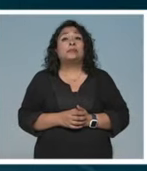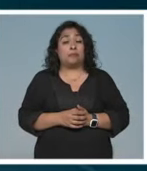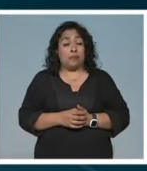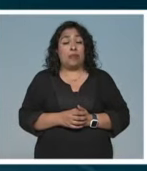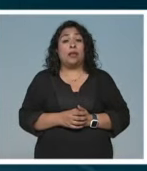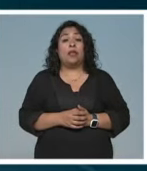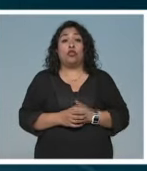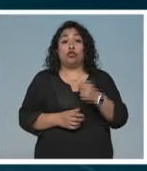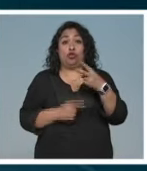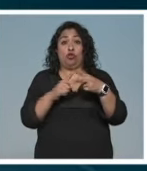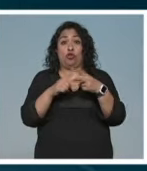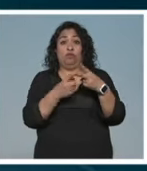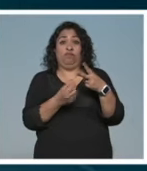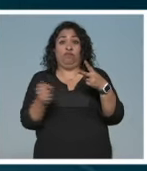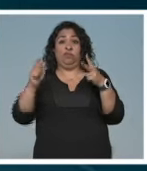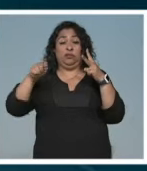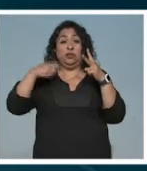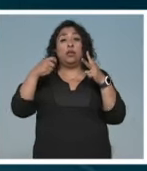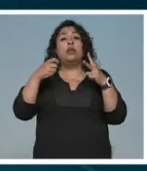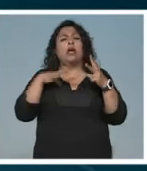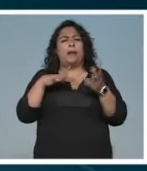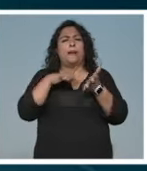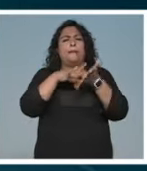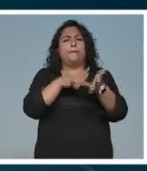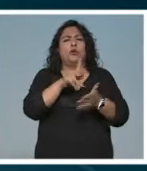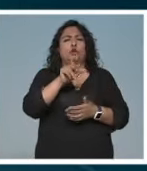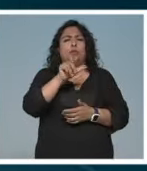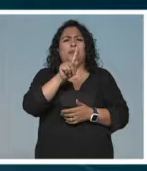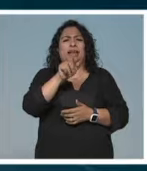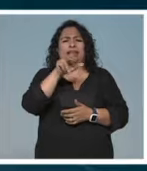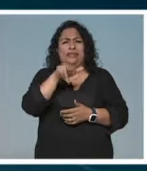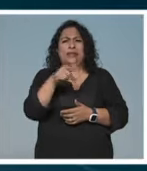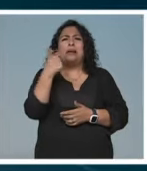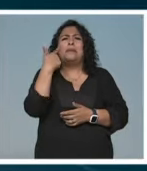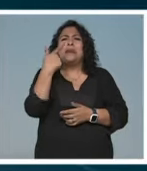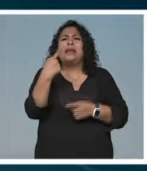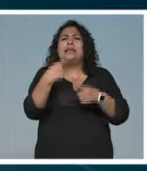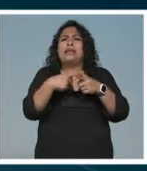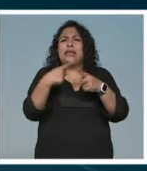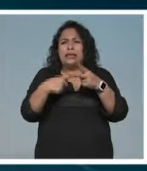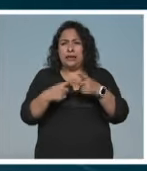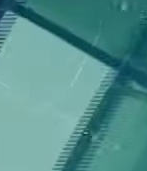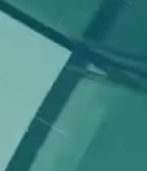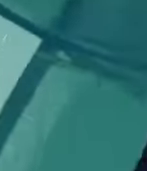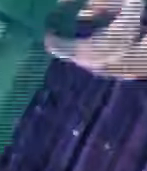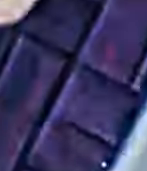Y dos celebridades del cine ofrecen su apoyo a Palestina. Veamos de quiénes se trata.